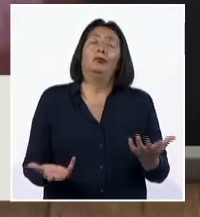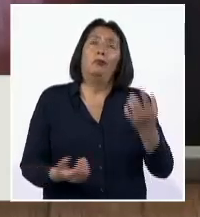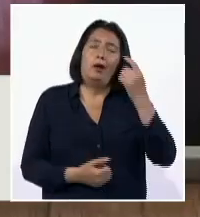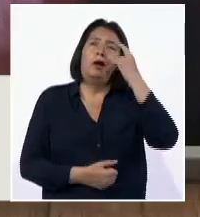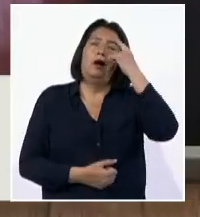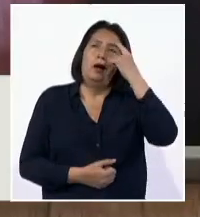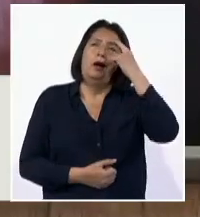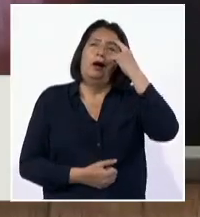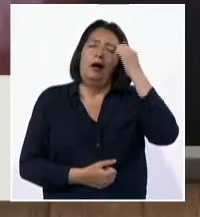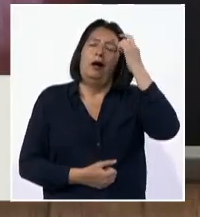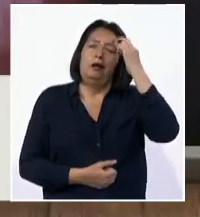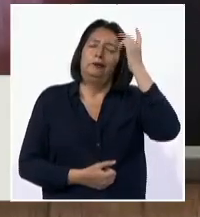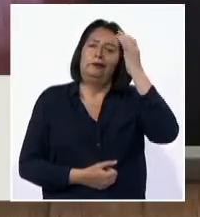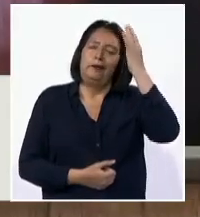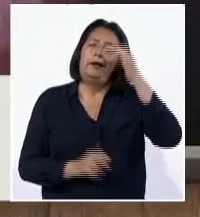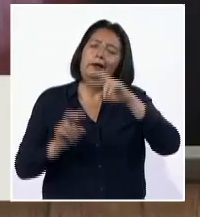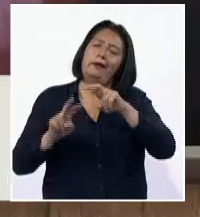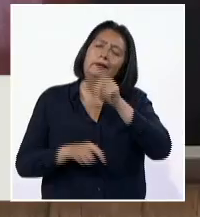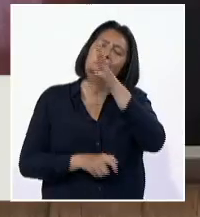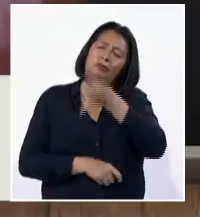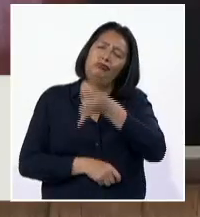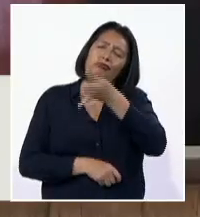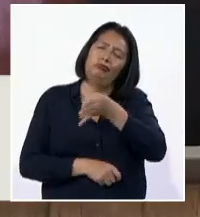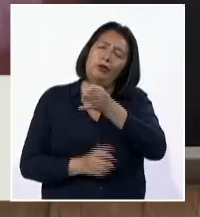tomar esta reflexión en cuenta cuando